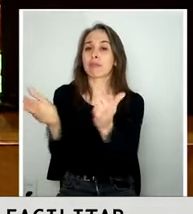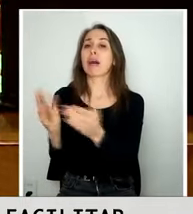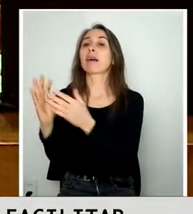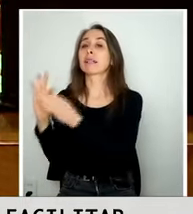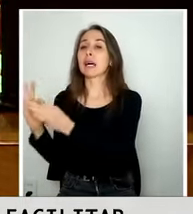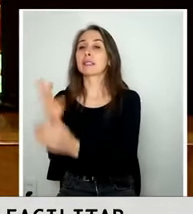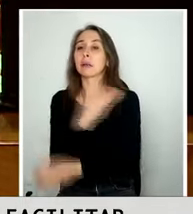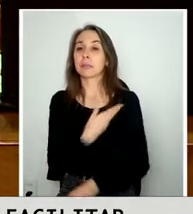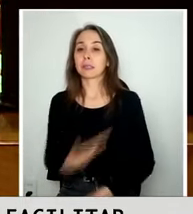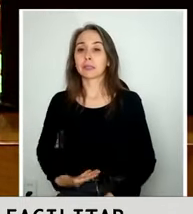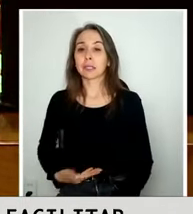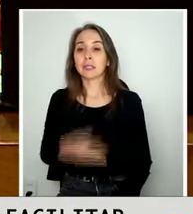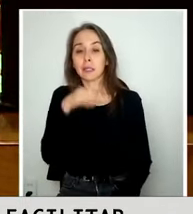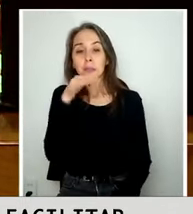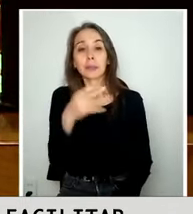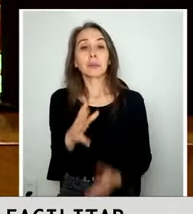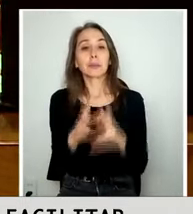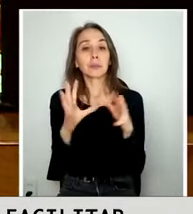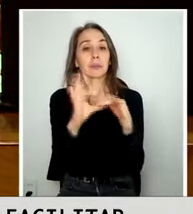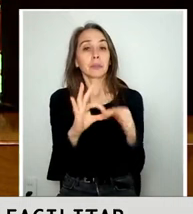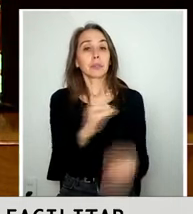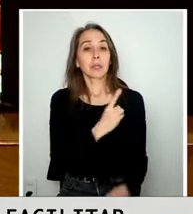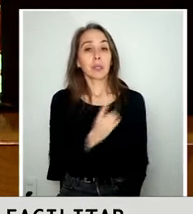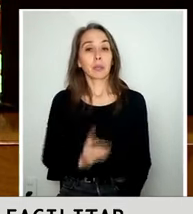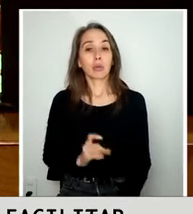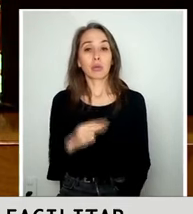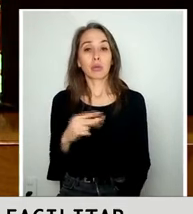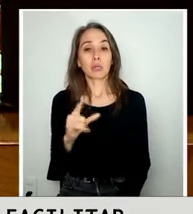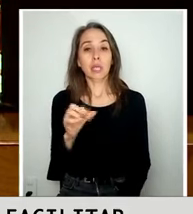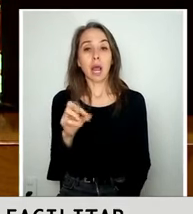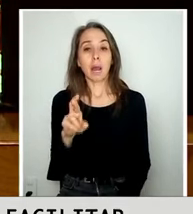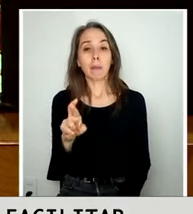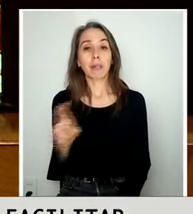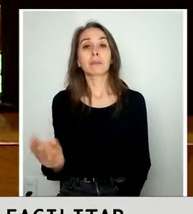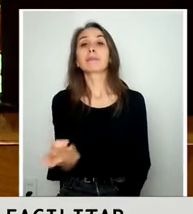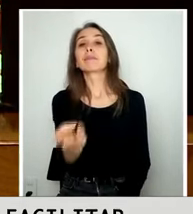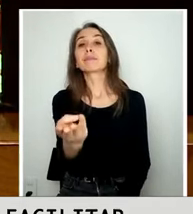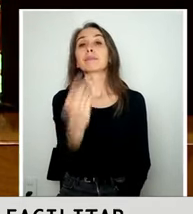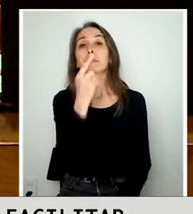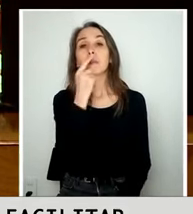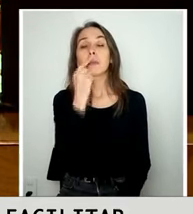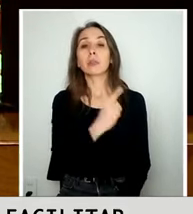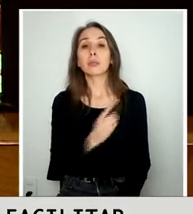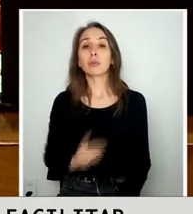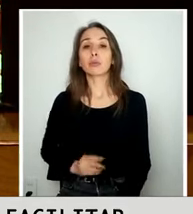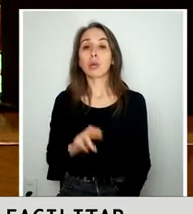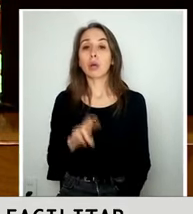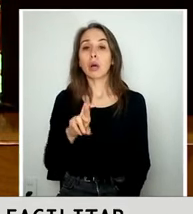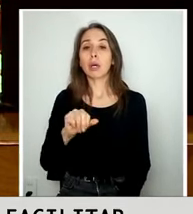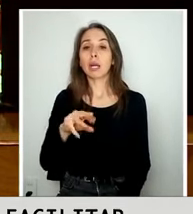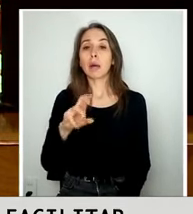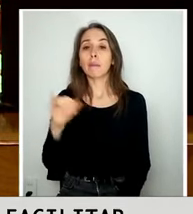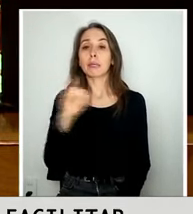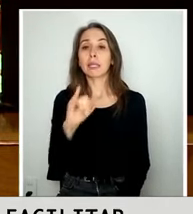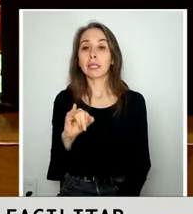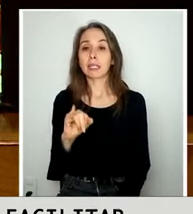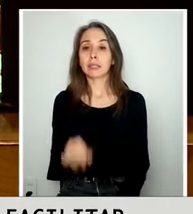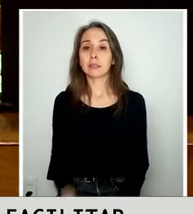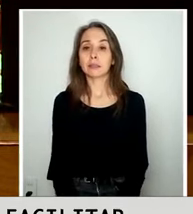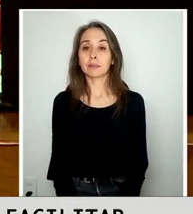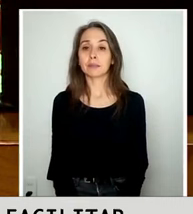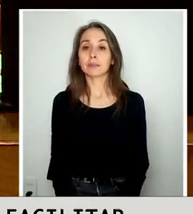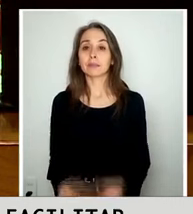Muchas gracias diputado chalper tiene la palabra el diputado Matías Ramírez Gracias